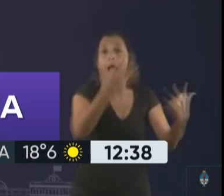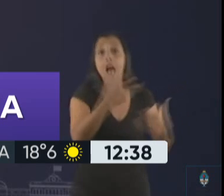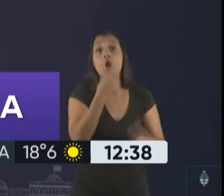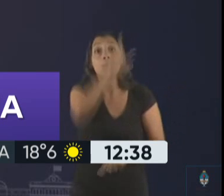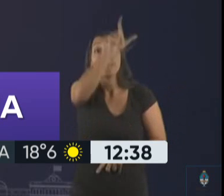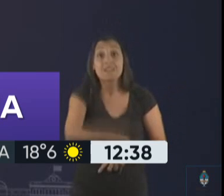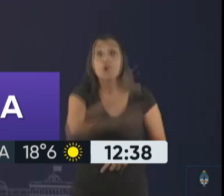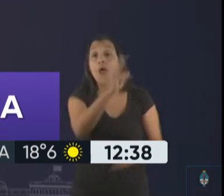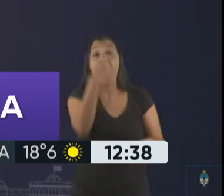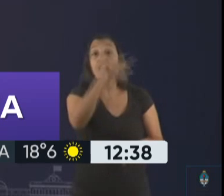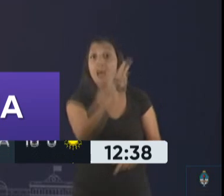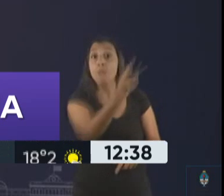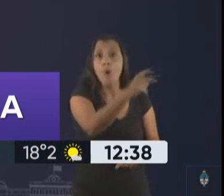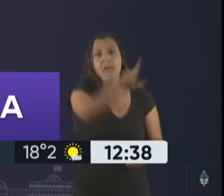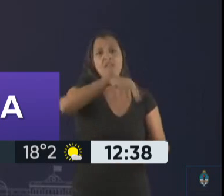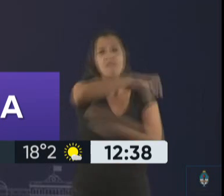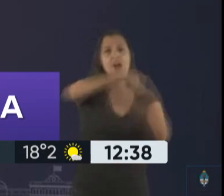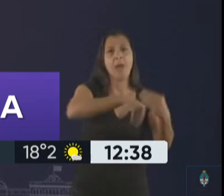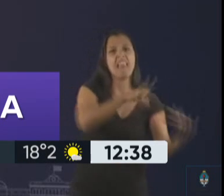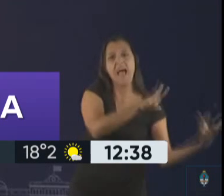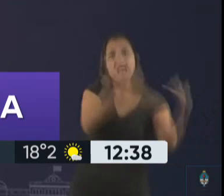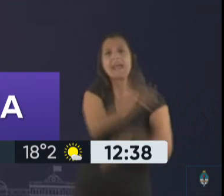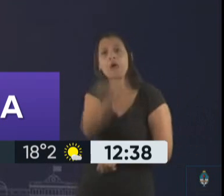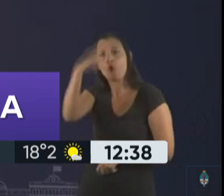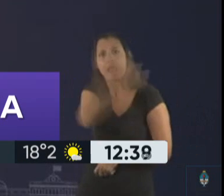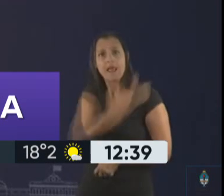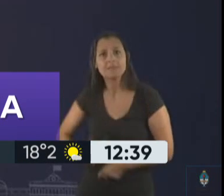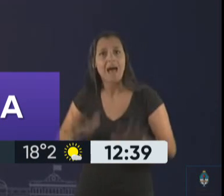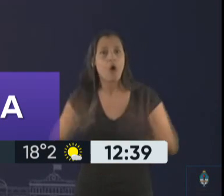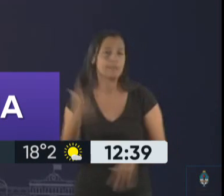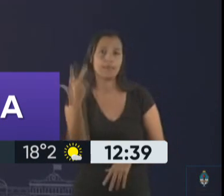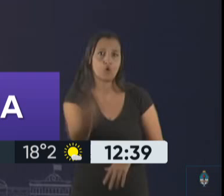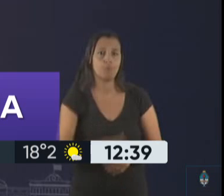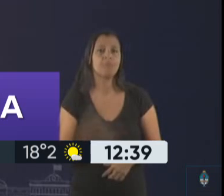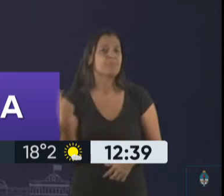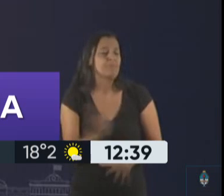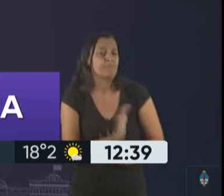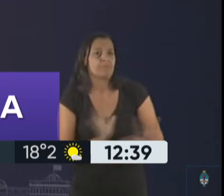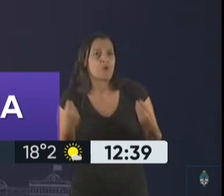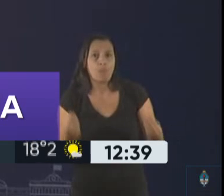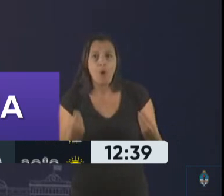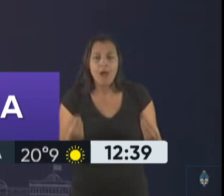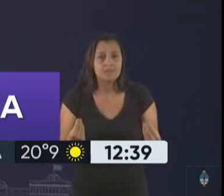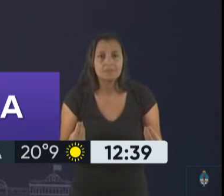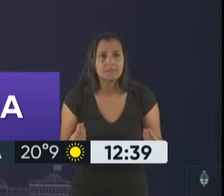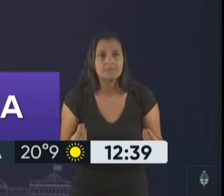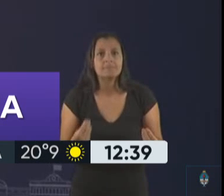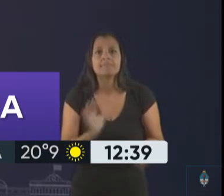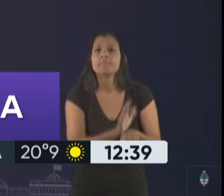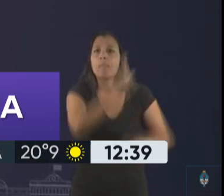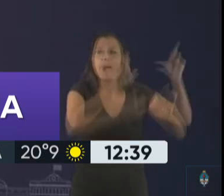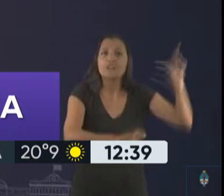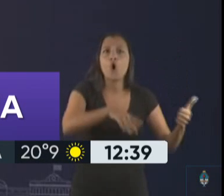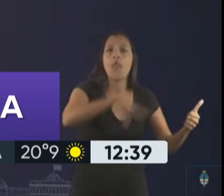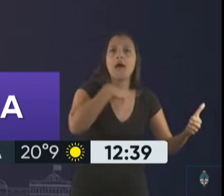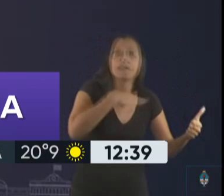muere, la familia va contra el Estado Nacional. No podemos convertir, como dijimos recién, a los victimarios en